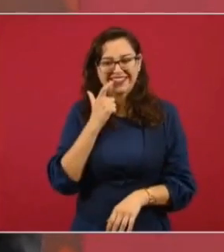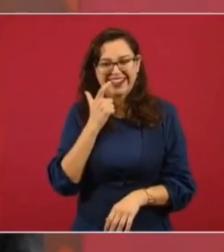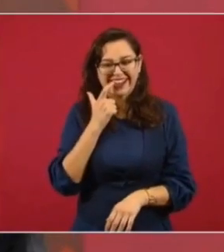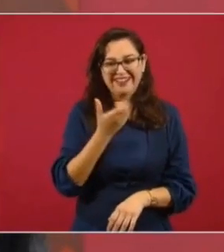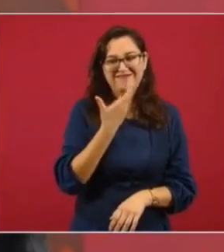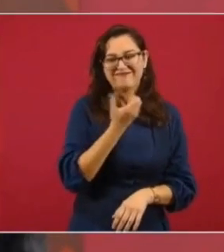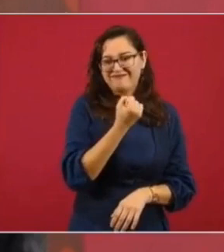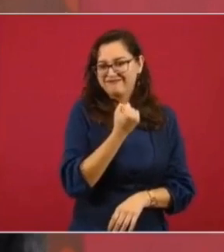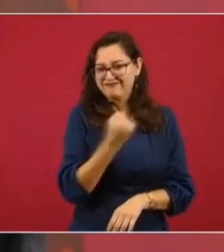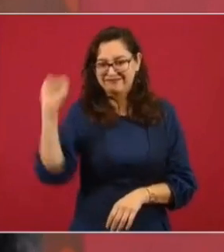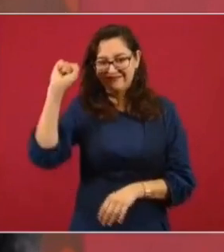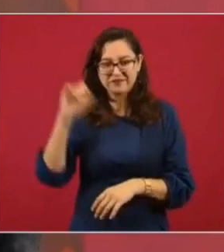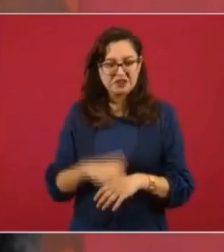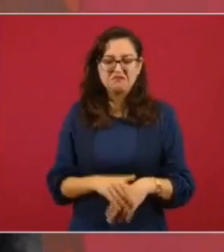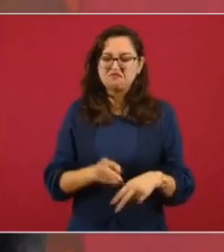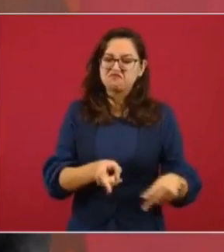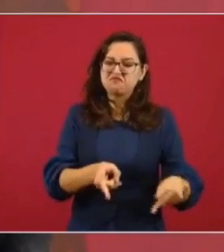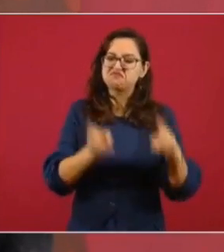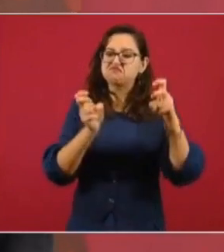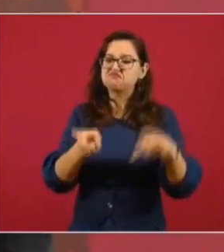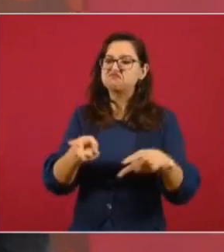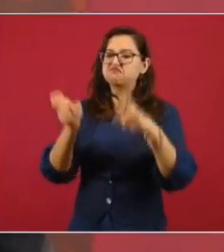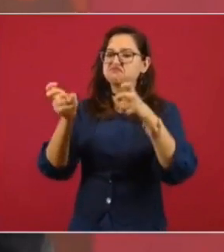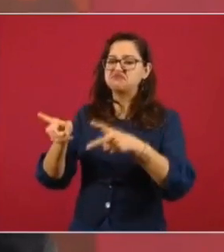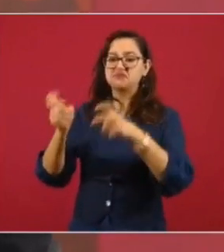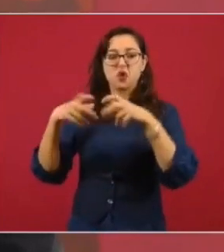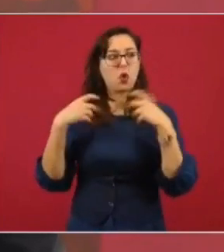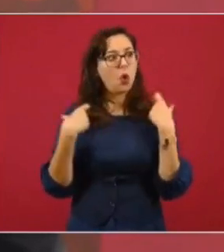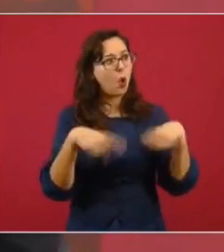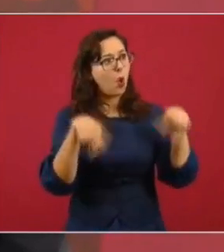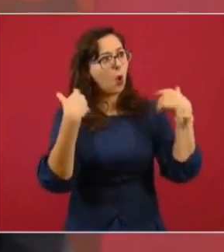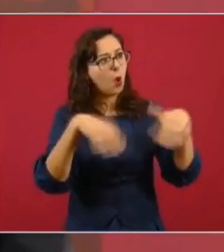robaba ni siquiera perdía su respetabilidad.